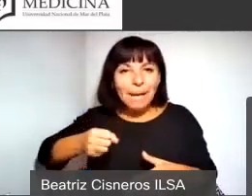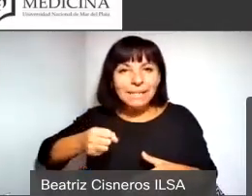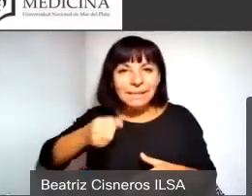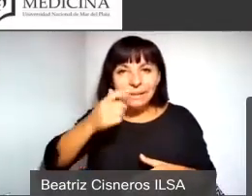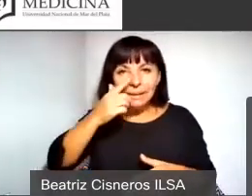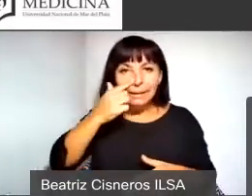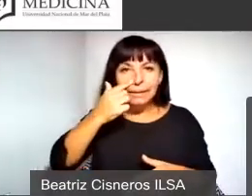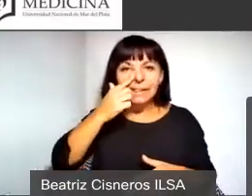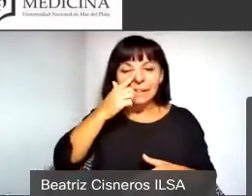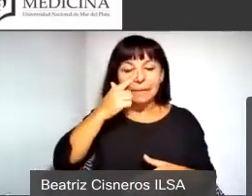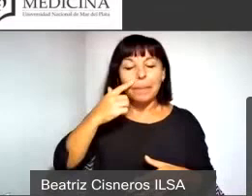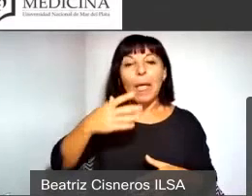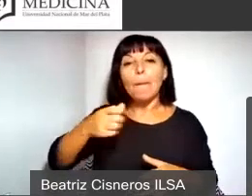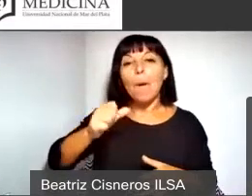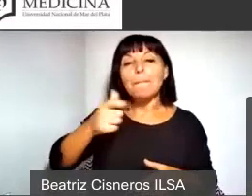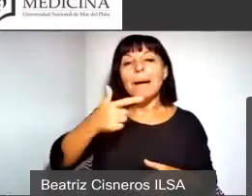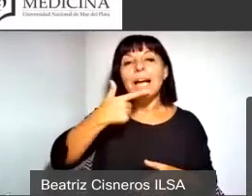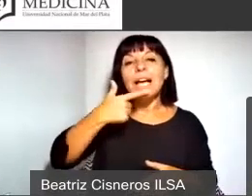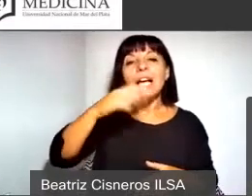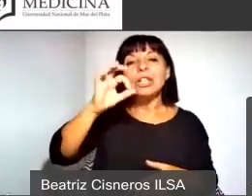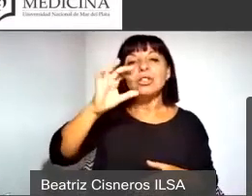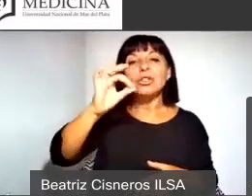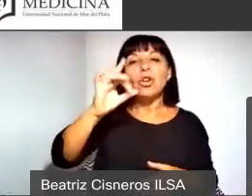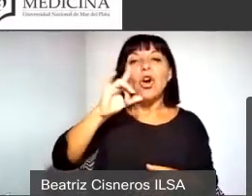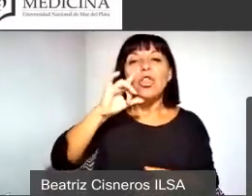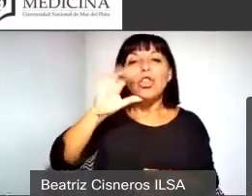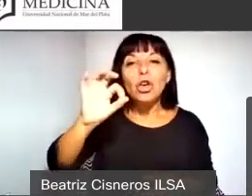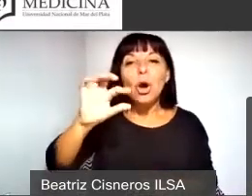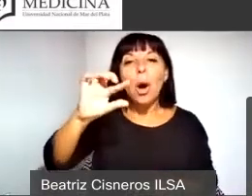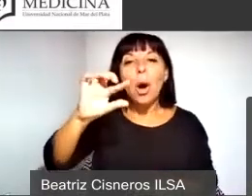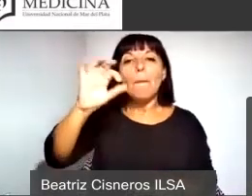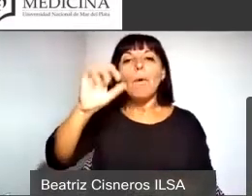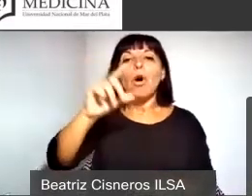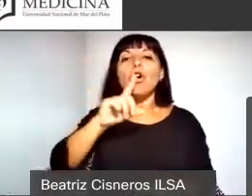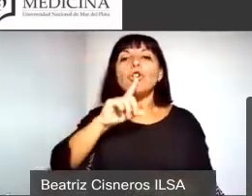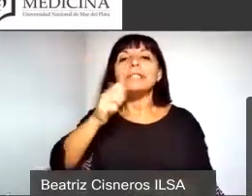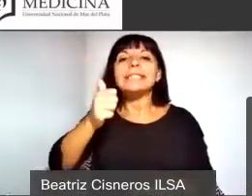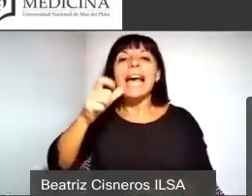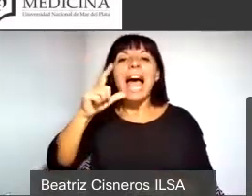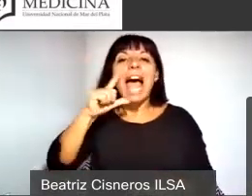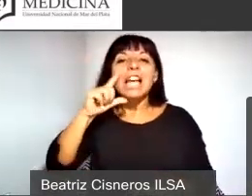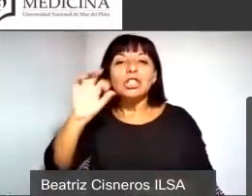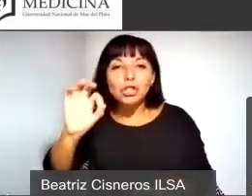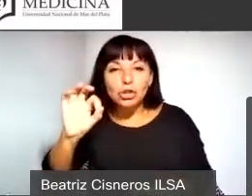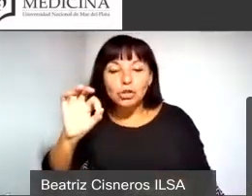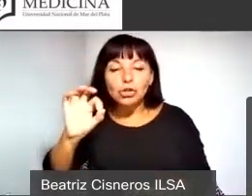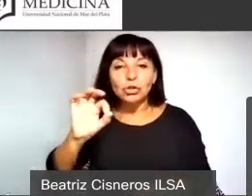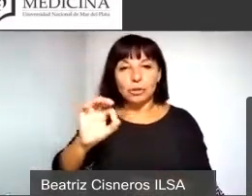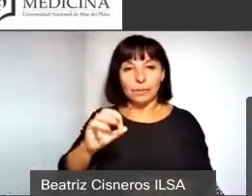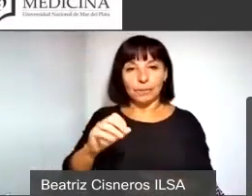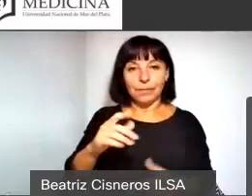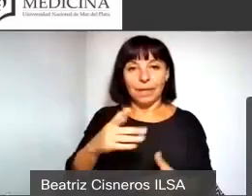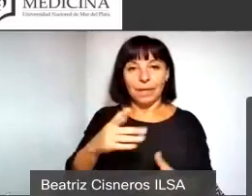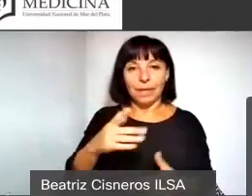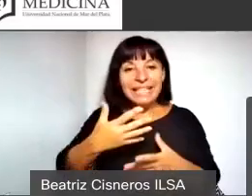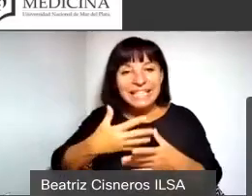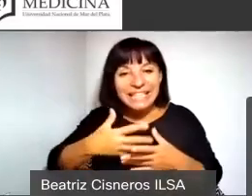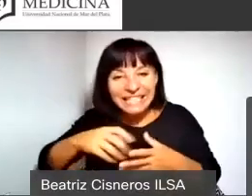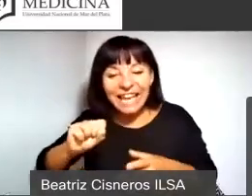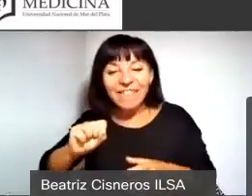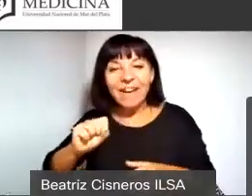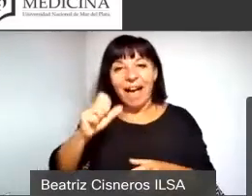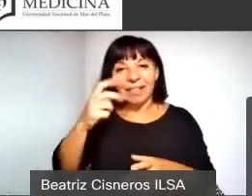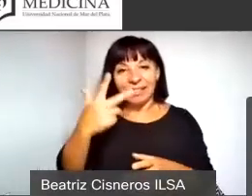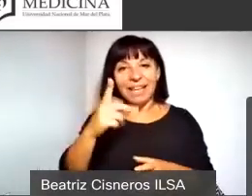bomba sodio-potasio, que va a transportar 3 iones